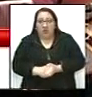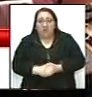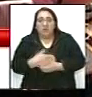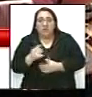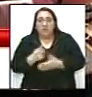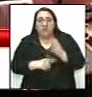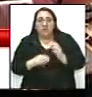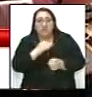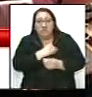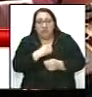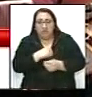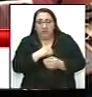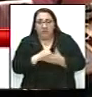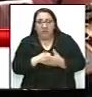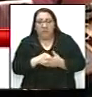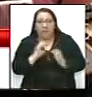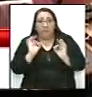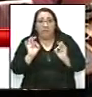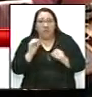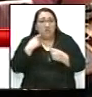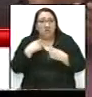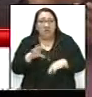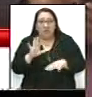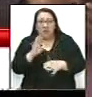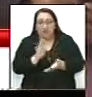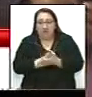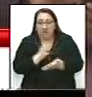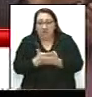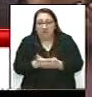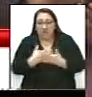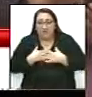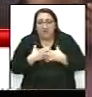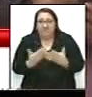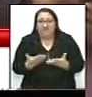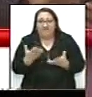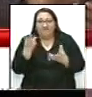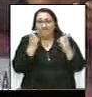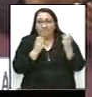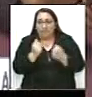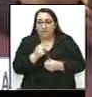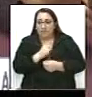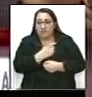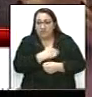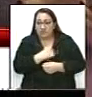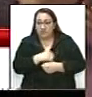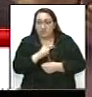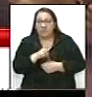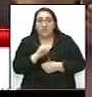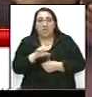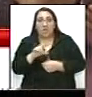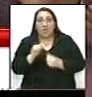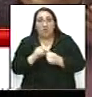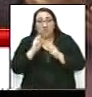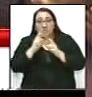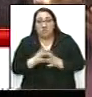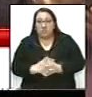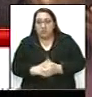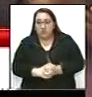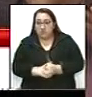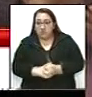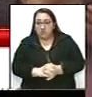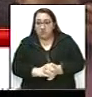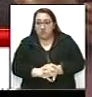el Ejecutivo mismo está perdido en su propia propuesta. Hoy escuchando al Premier Villanueva, con mucho respeto, pero